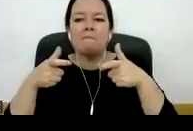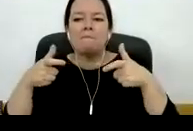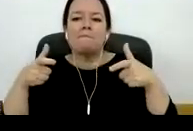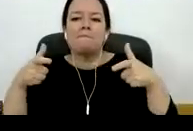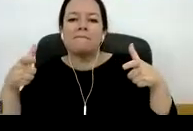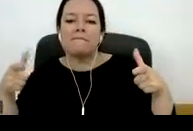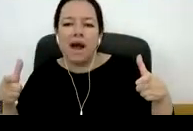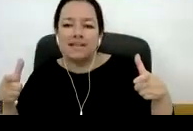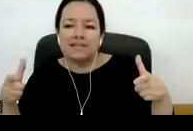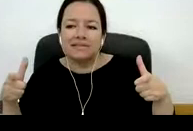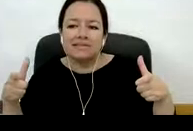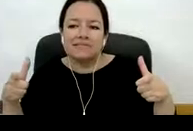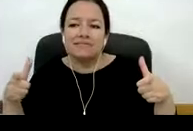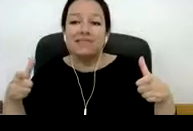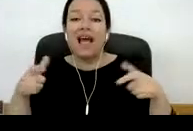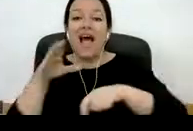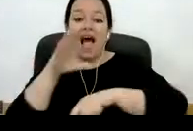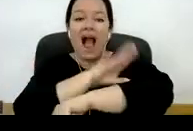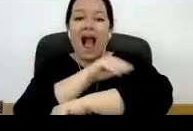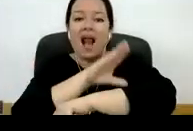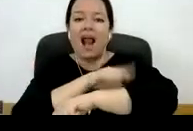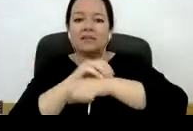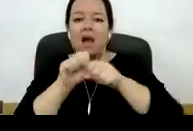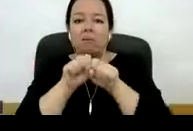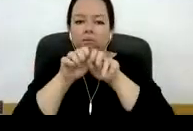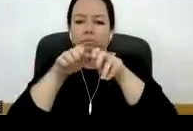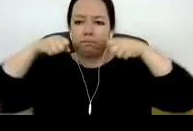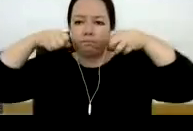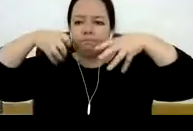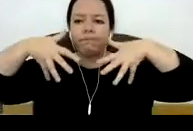se redistribuye esa grasa que acaba